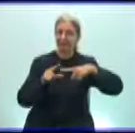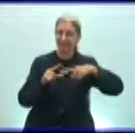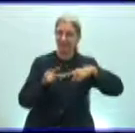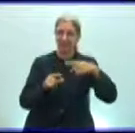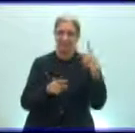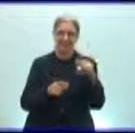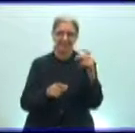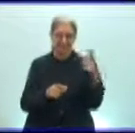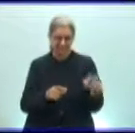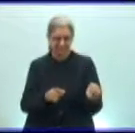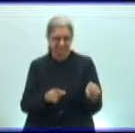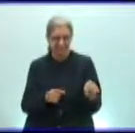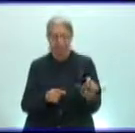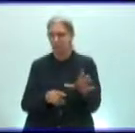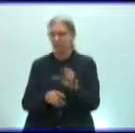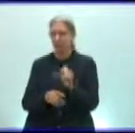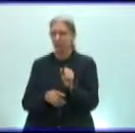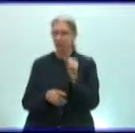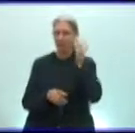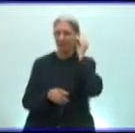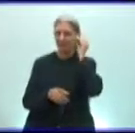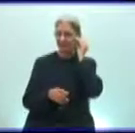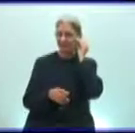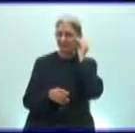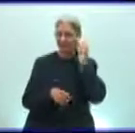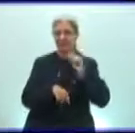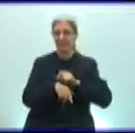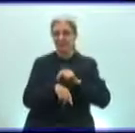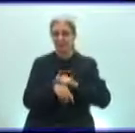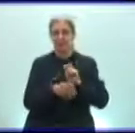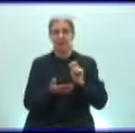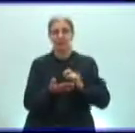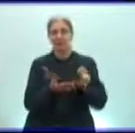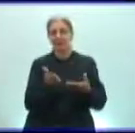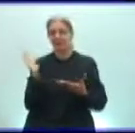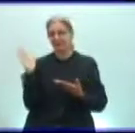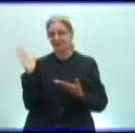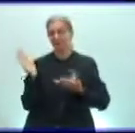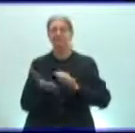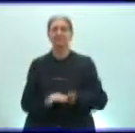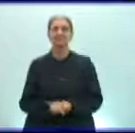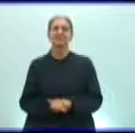y ejemplos que necesitan para aprender. Les doy un breve tiempo para que puedan copiar.